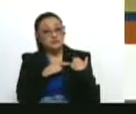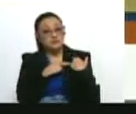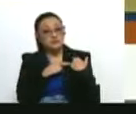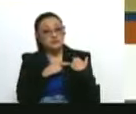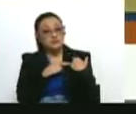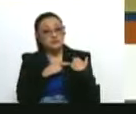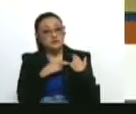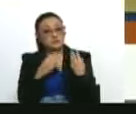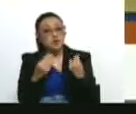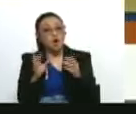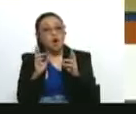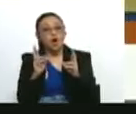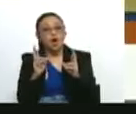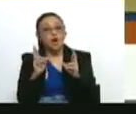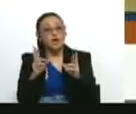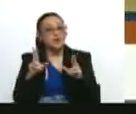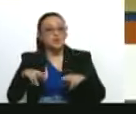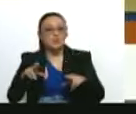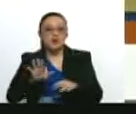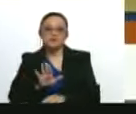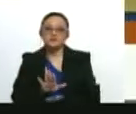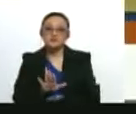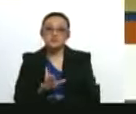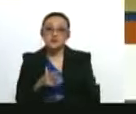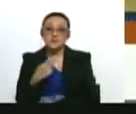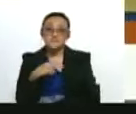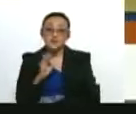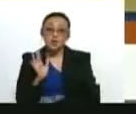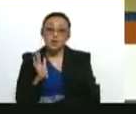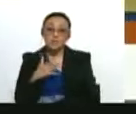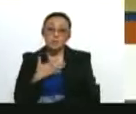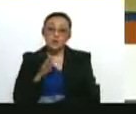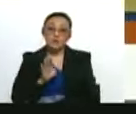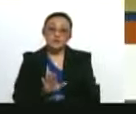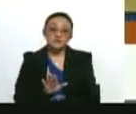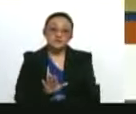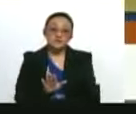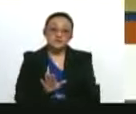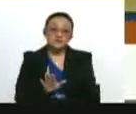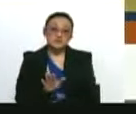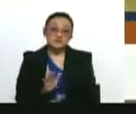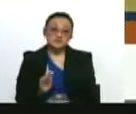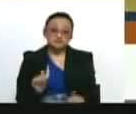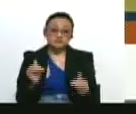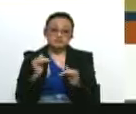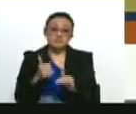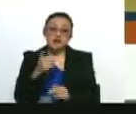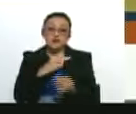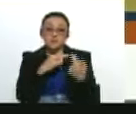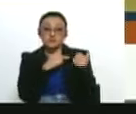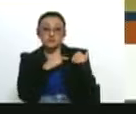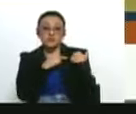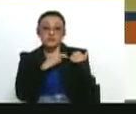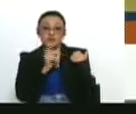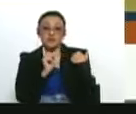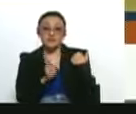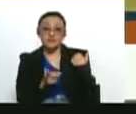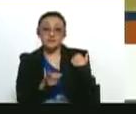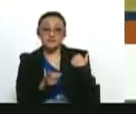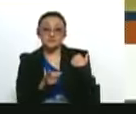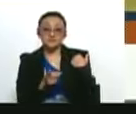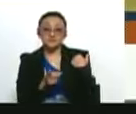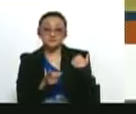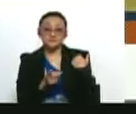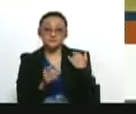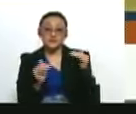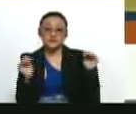ojalá nunca ocurra, pero nos puede llegar a tocar una misión de altísimo nivel y tiene que tener